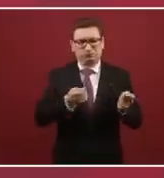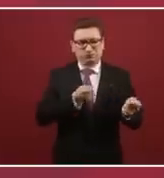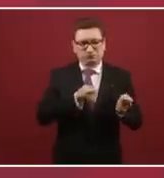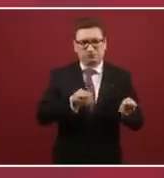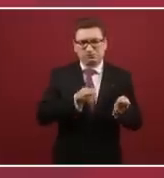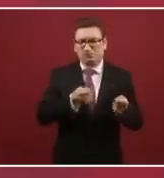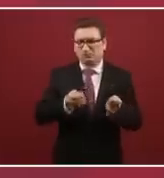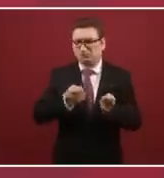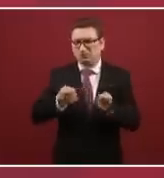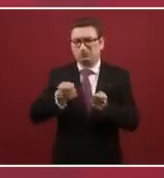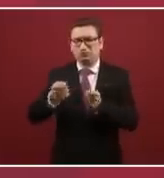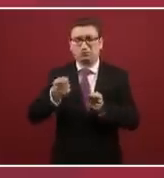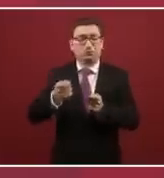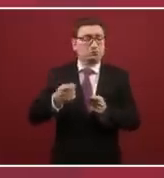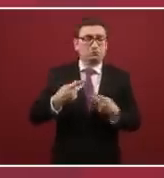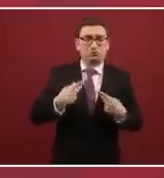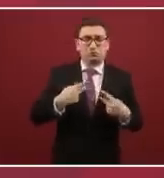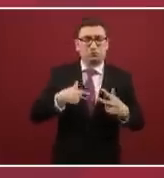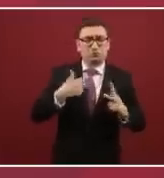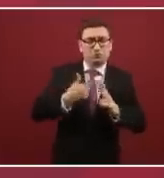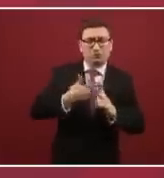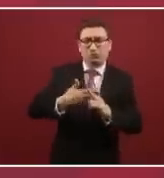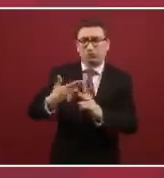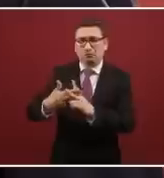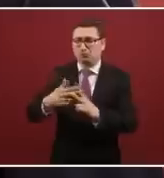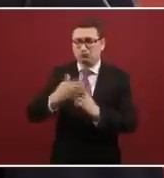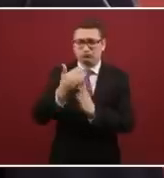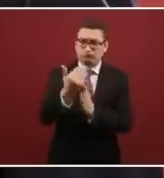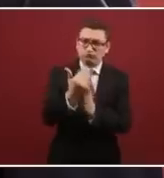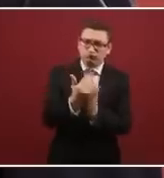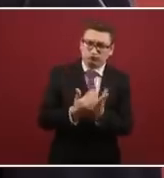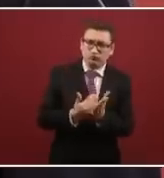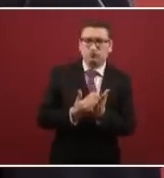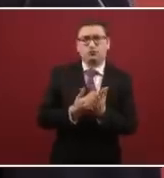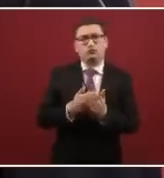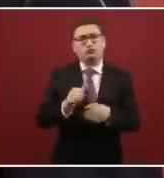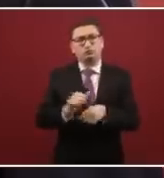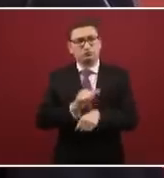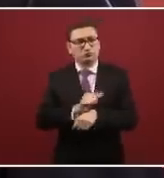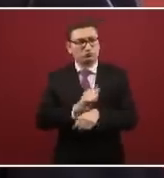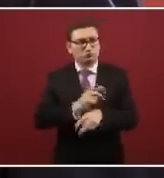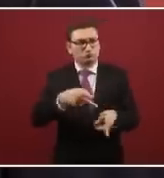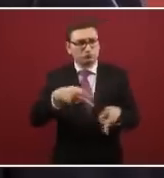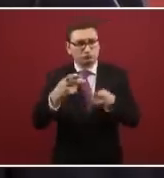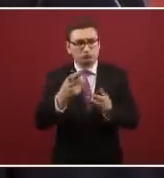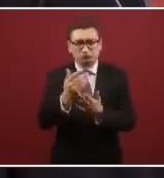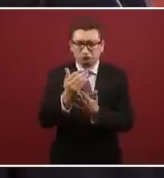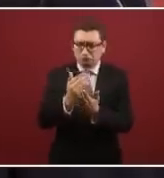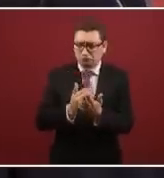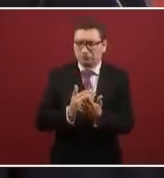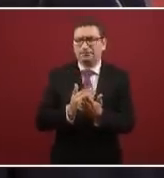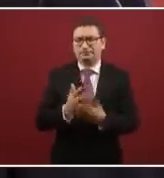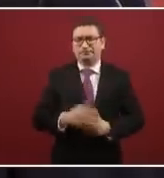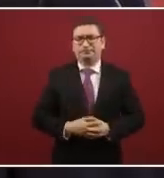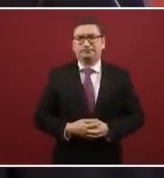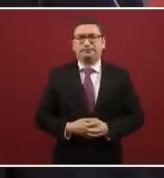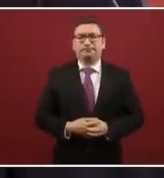el número de homicidios cometidos, de robo de vehículos, y